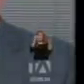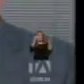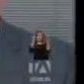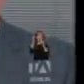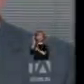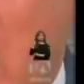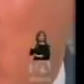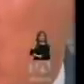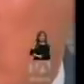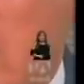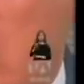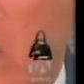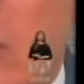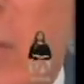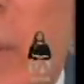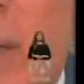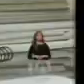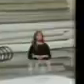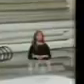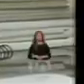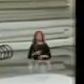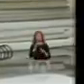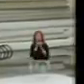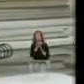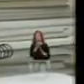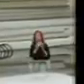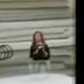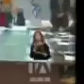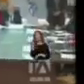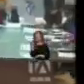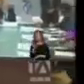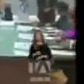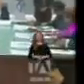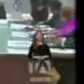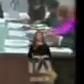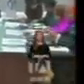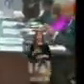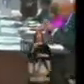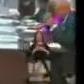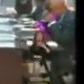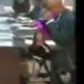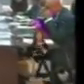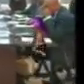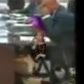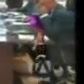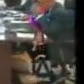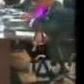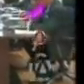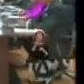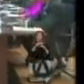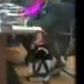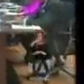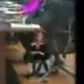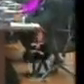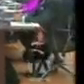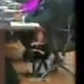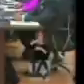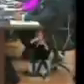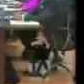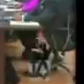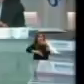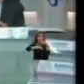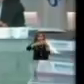Juan Bisueta, también tiene una impugnación en su contra. Son 4 en total hasta este miércoles. Y el plazo